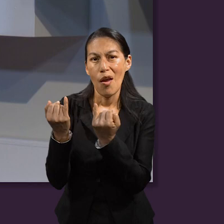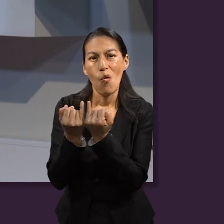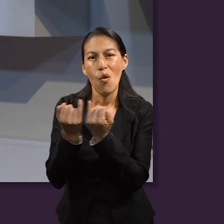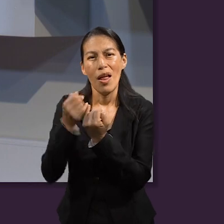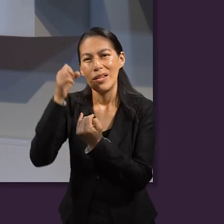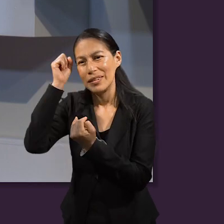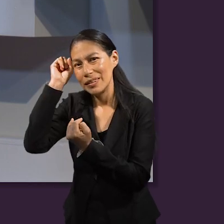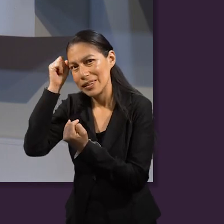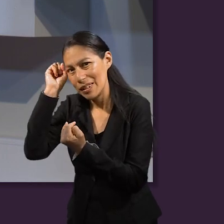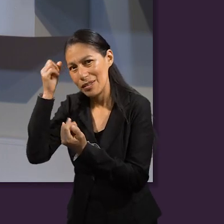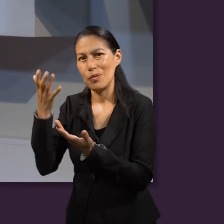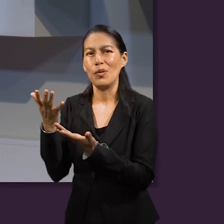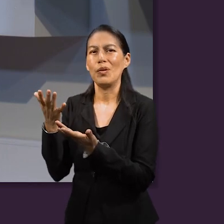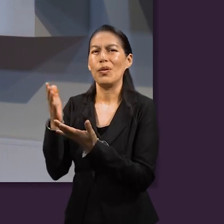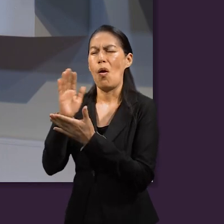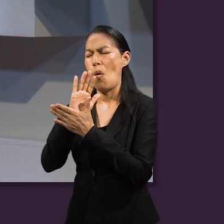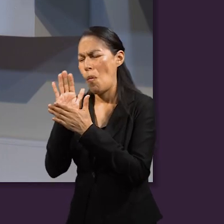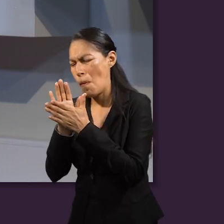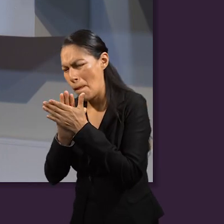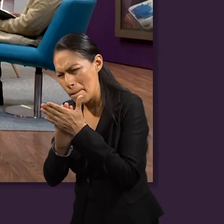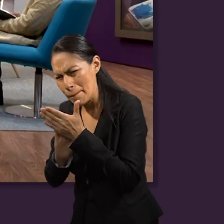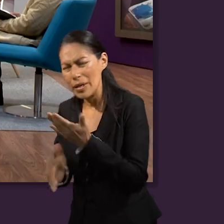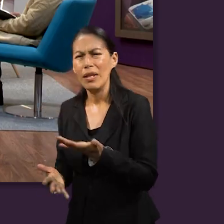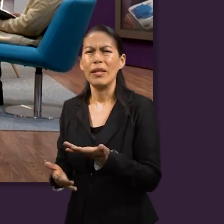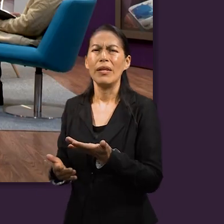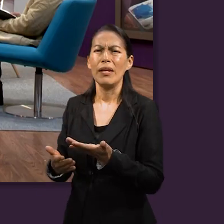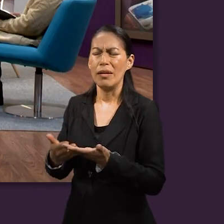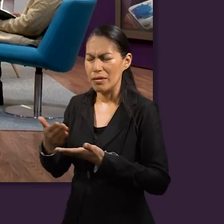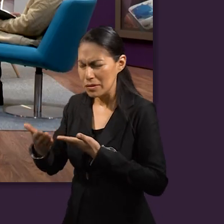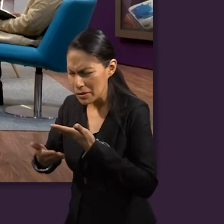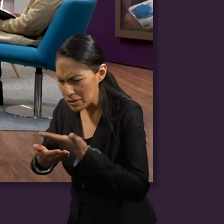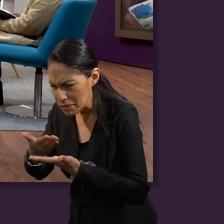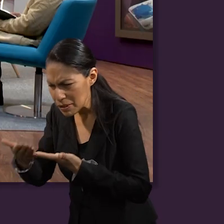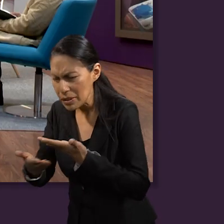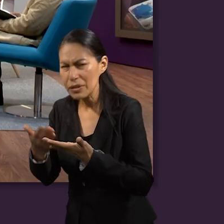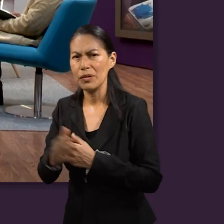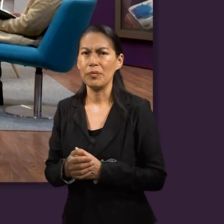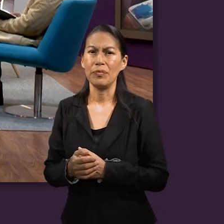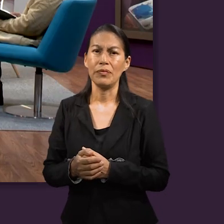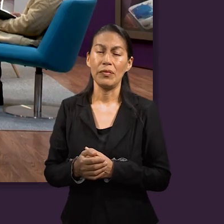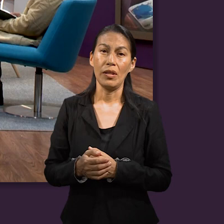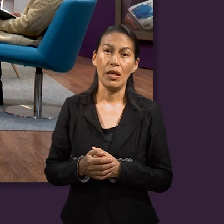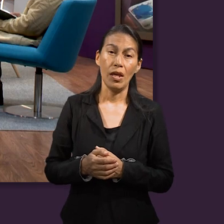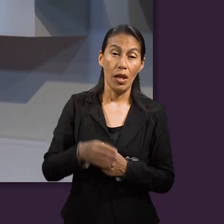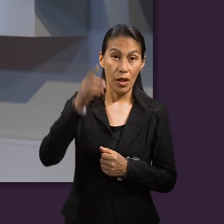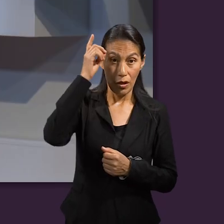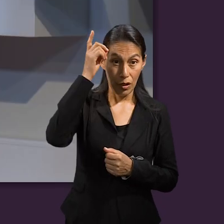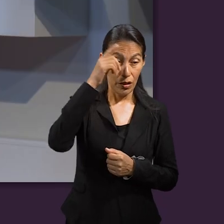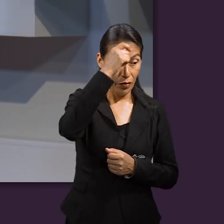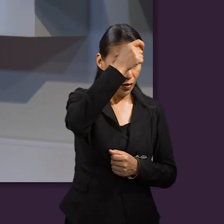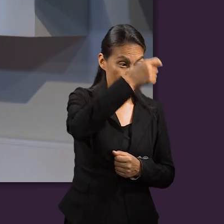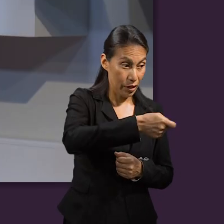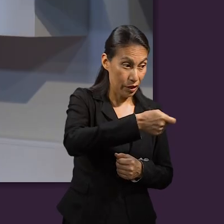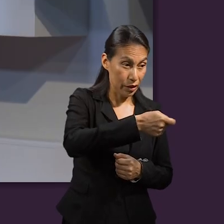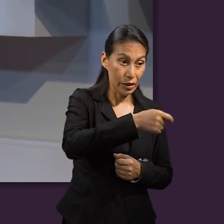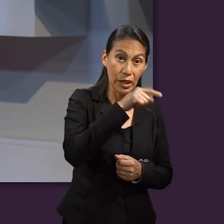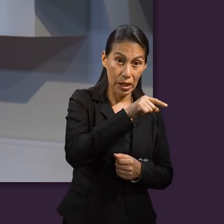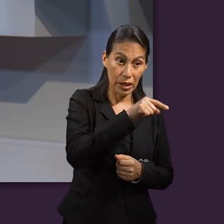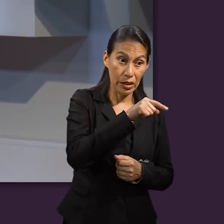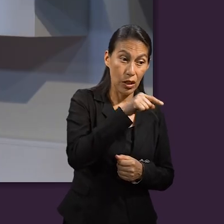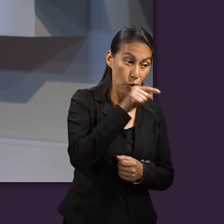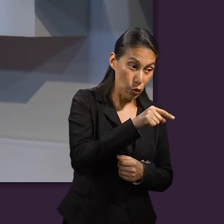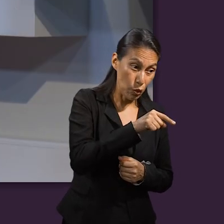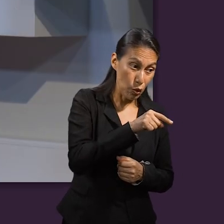hermano se llega con la actitud de de servirte y parte de la bendición que hace el papá es eso o sea tú vas a hacer el señor de tus